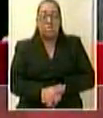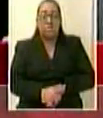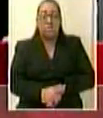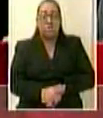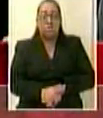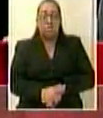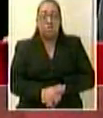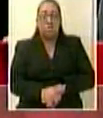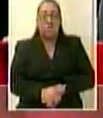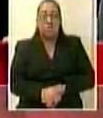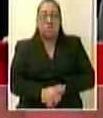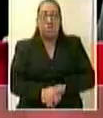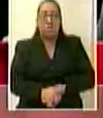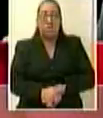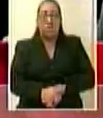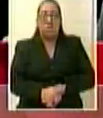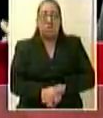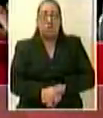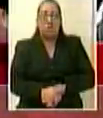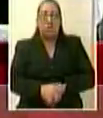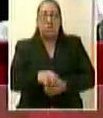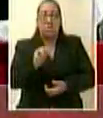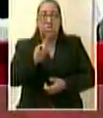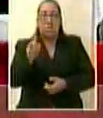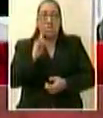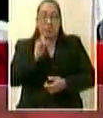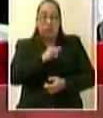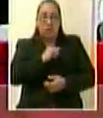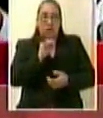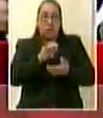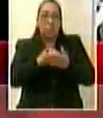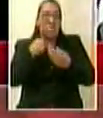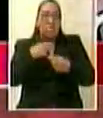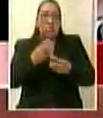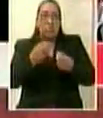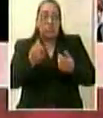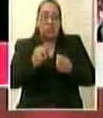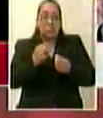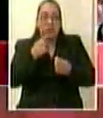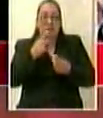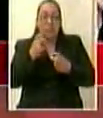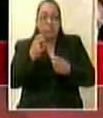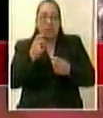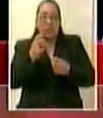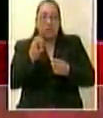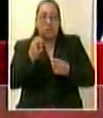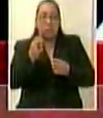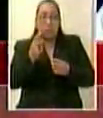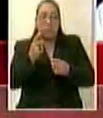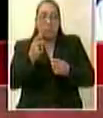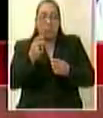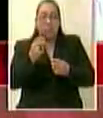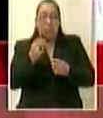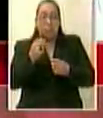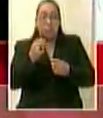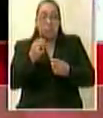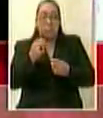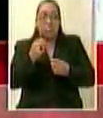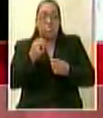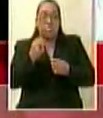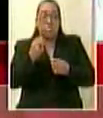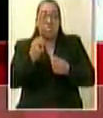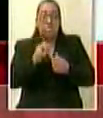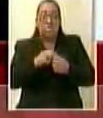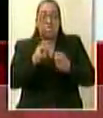señores congresistas, que esta institución pierda patrimonio, como es el caso de un bien en la esquina de la